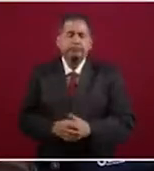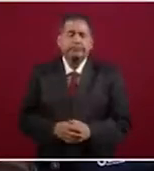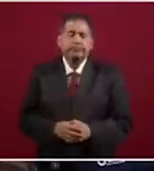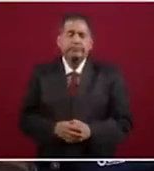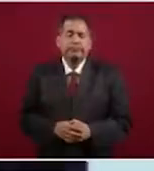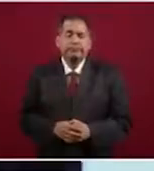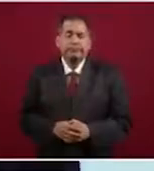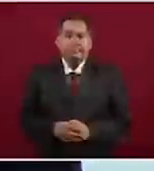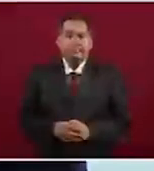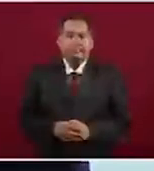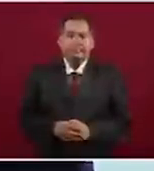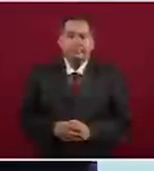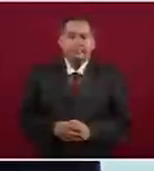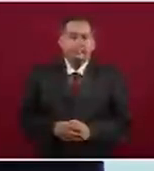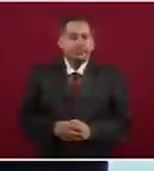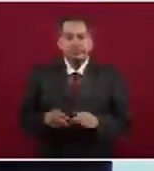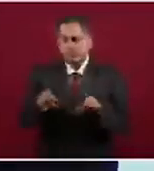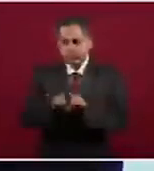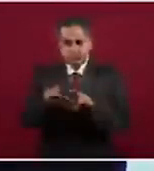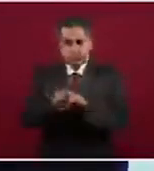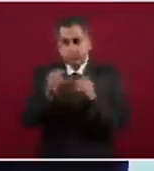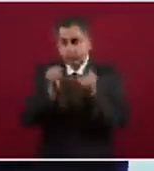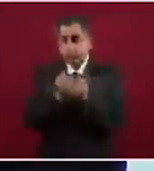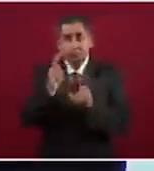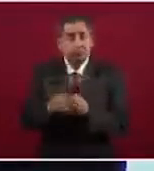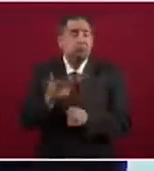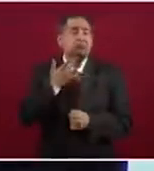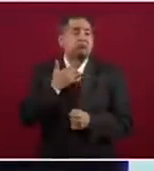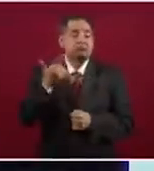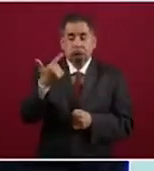Y lo mismo nos está pasando con el gas.